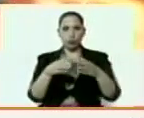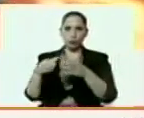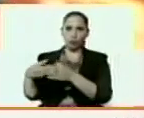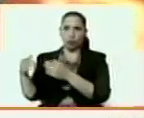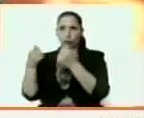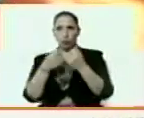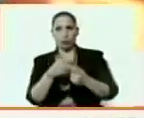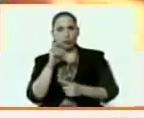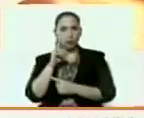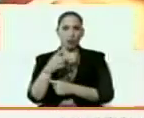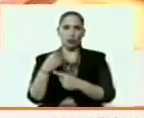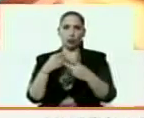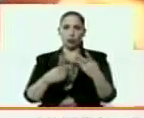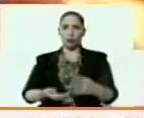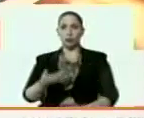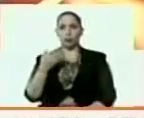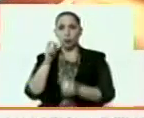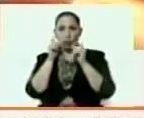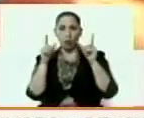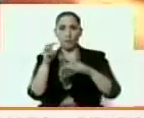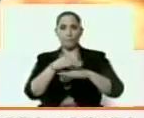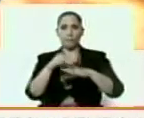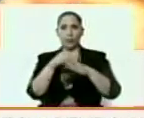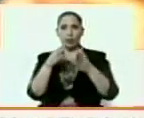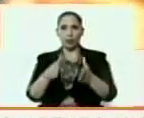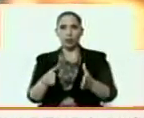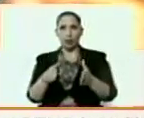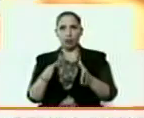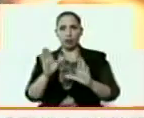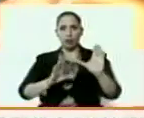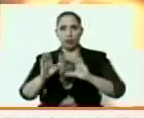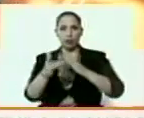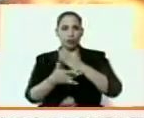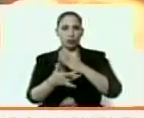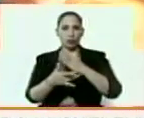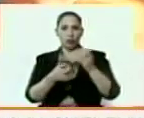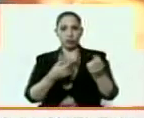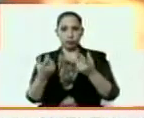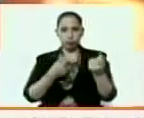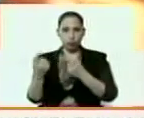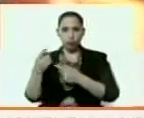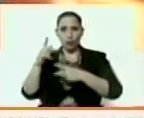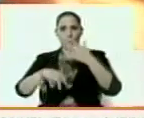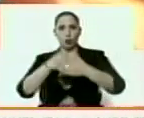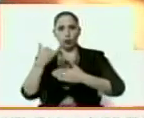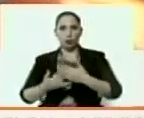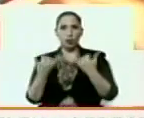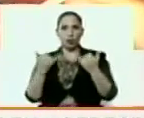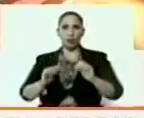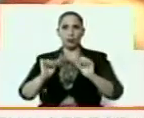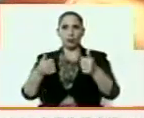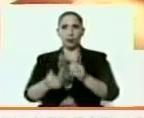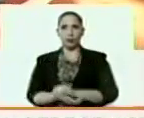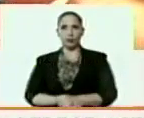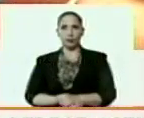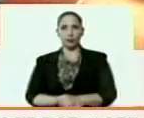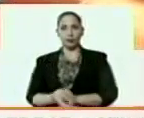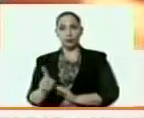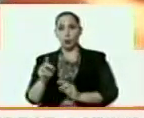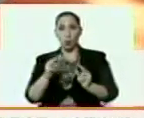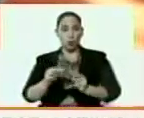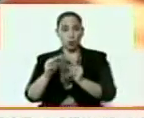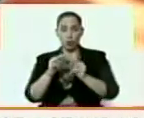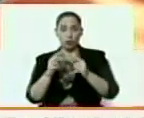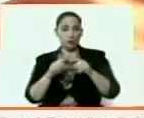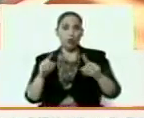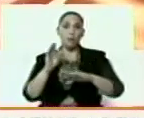cosas impresionantes. El Ministerio de Ciencia y Tecnología ha recibido proyectos que ya están en ejecución, Maripili. No se conocen, pero está